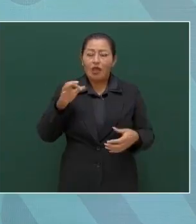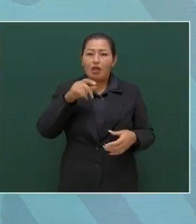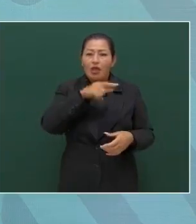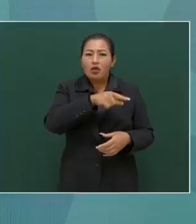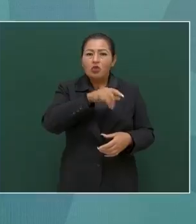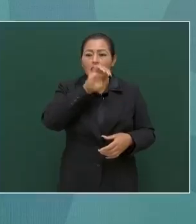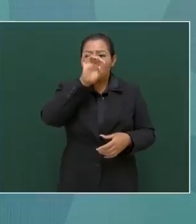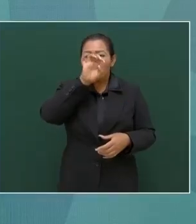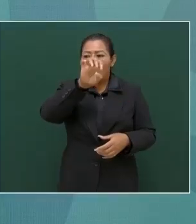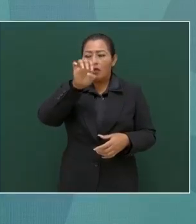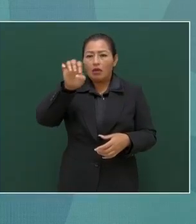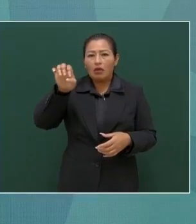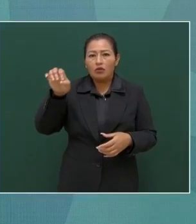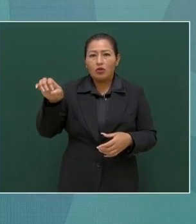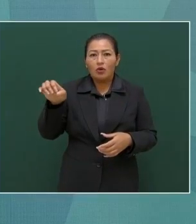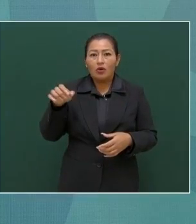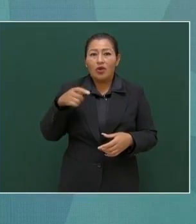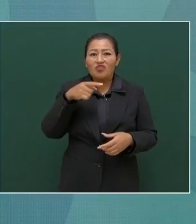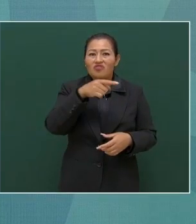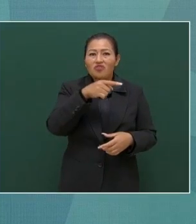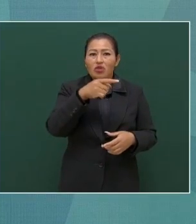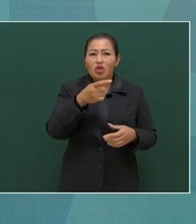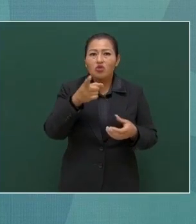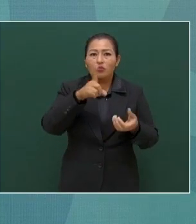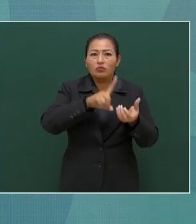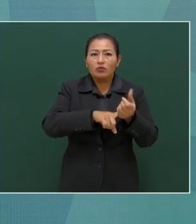mientras nos estaban saqueando,